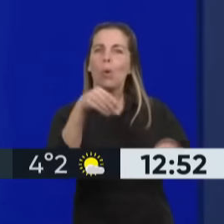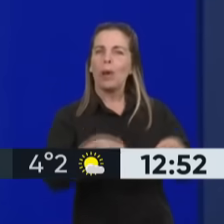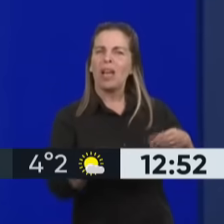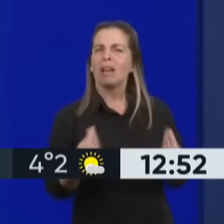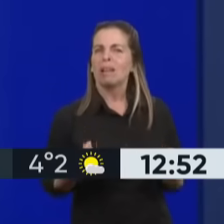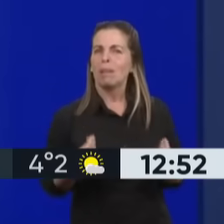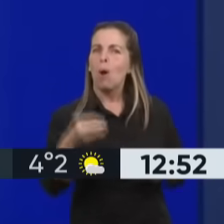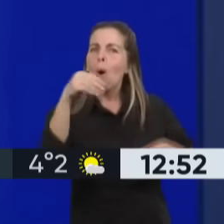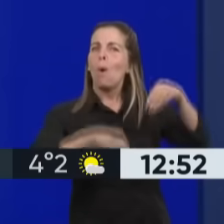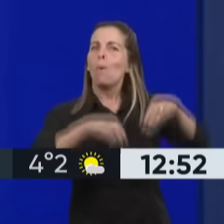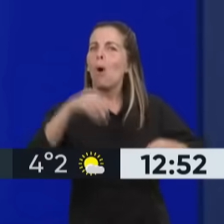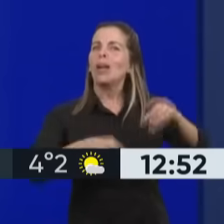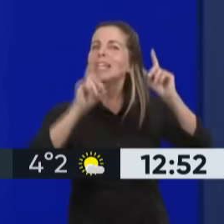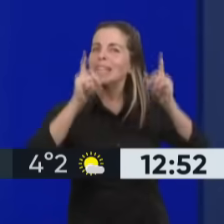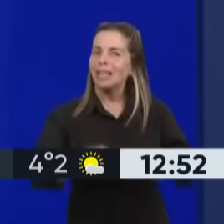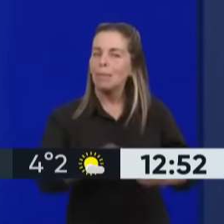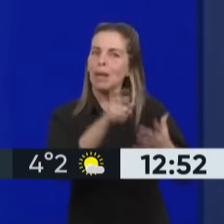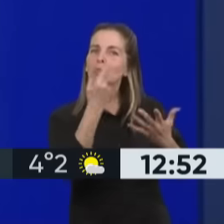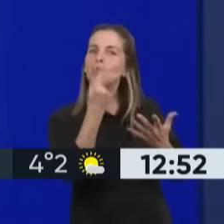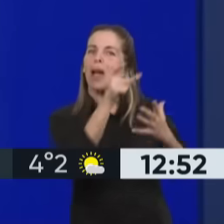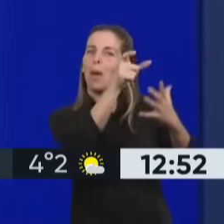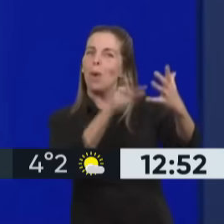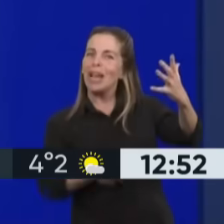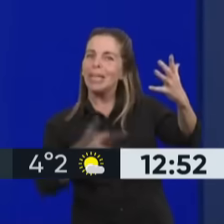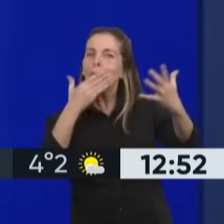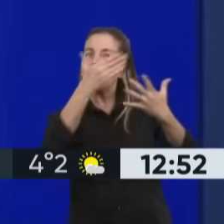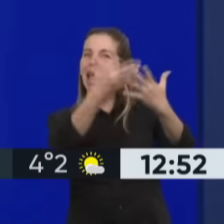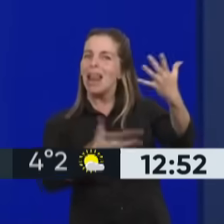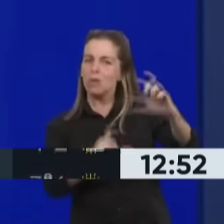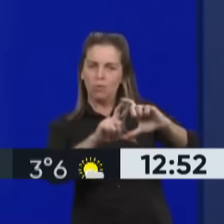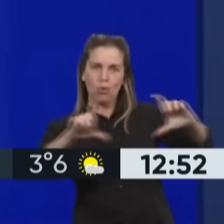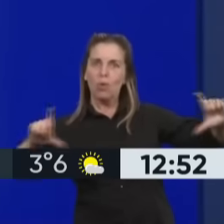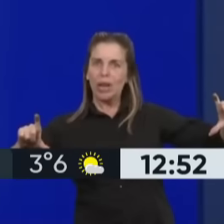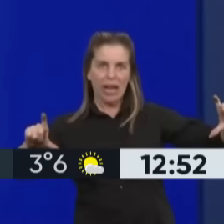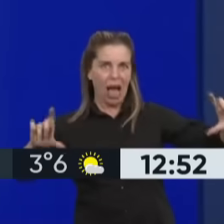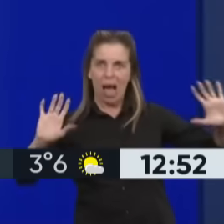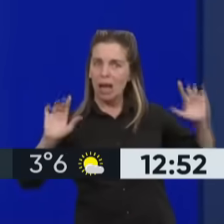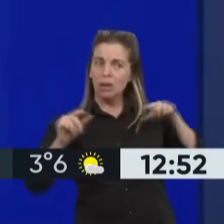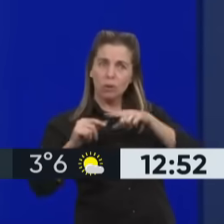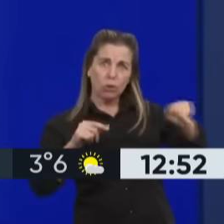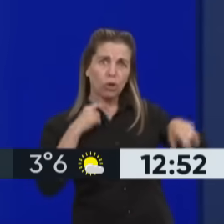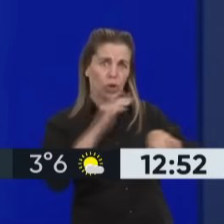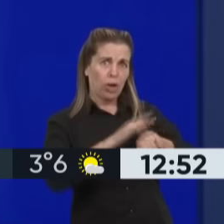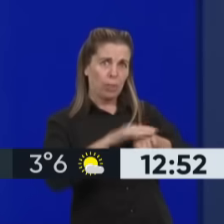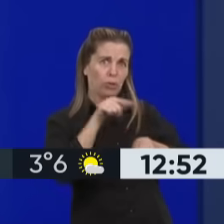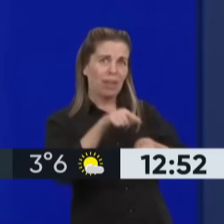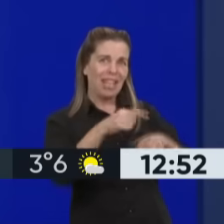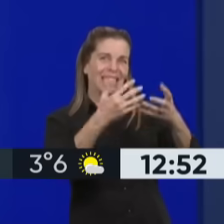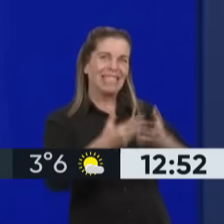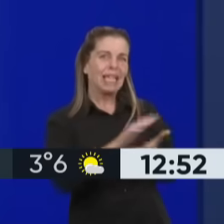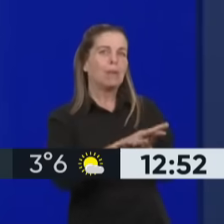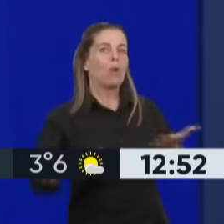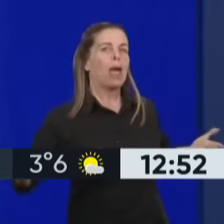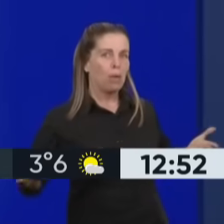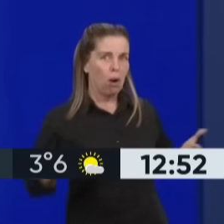con boleta única papel, reforma que hicimos nosotros, que nunca hizo un oficialismo, porque